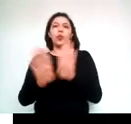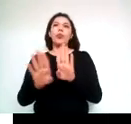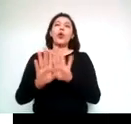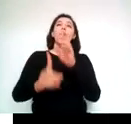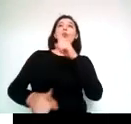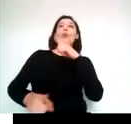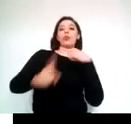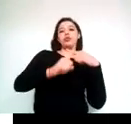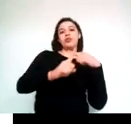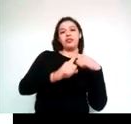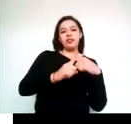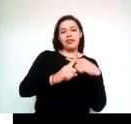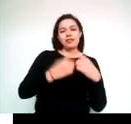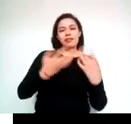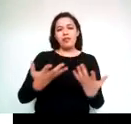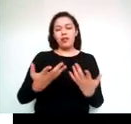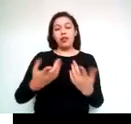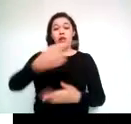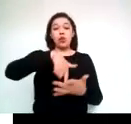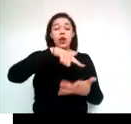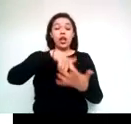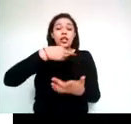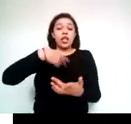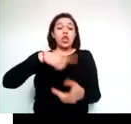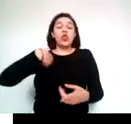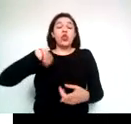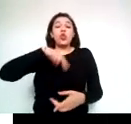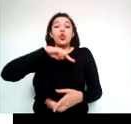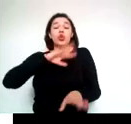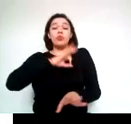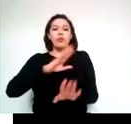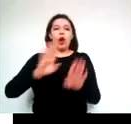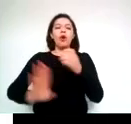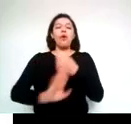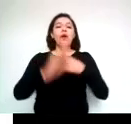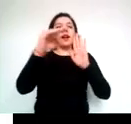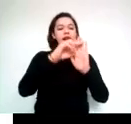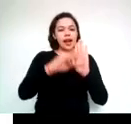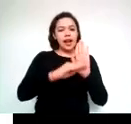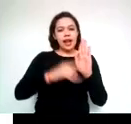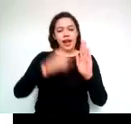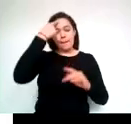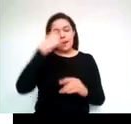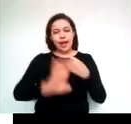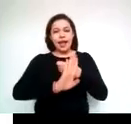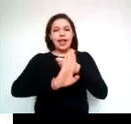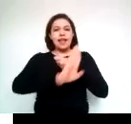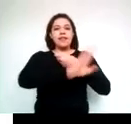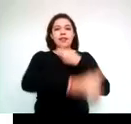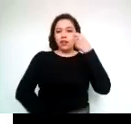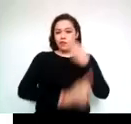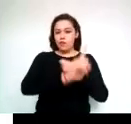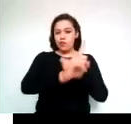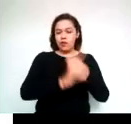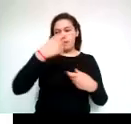ser precisamente este lugar en donde podemos poner medidas preventivas para evitar que estos riesgos psicosociales afecten a los